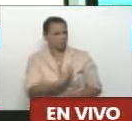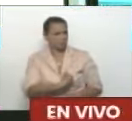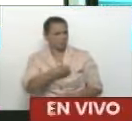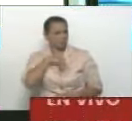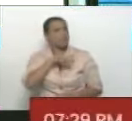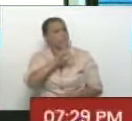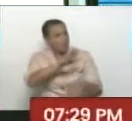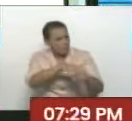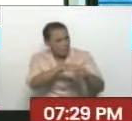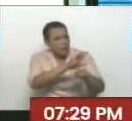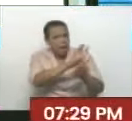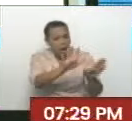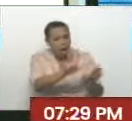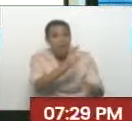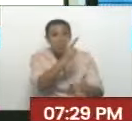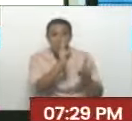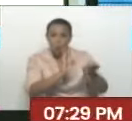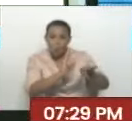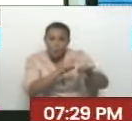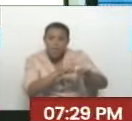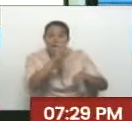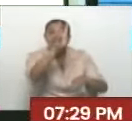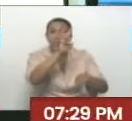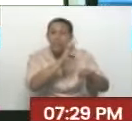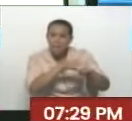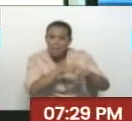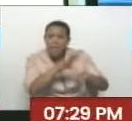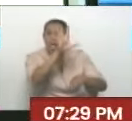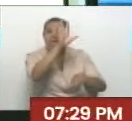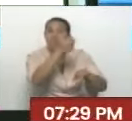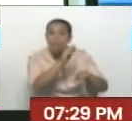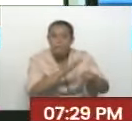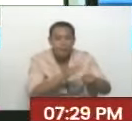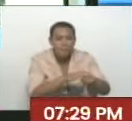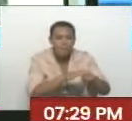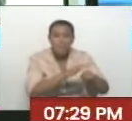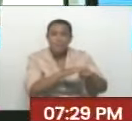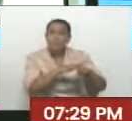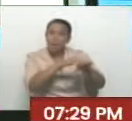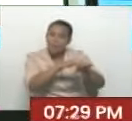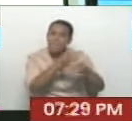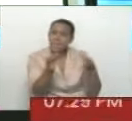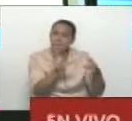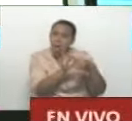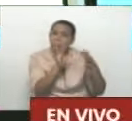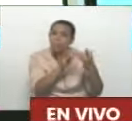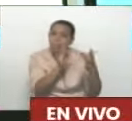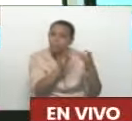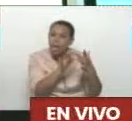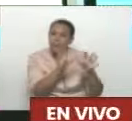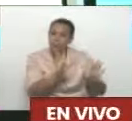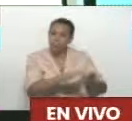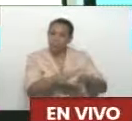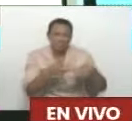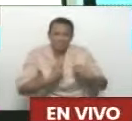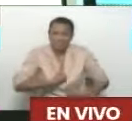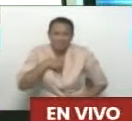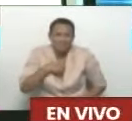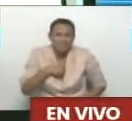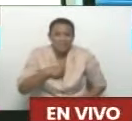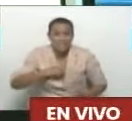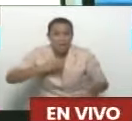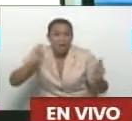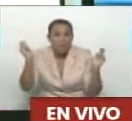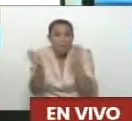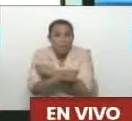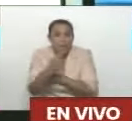dijimos una vez, dos veces, tres veces, 10 veces a todos los enlaces que ellos tenían y luego se